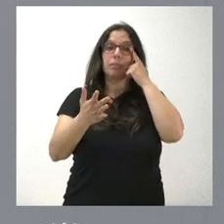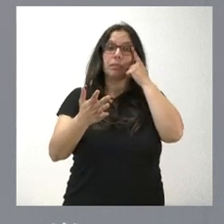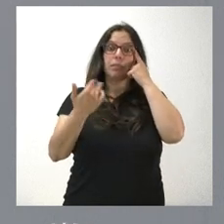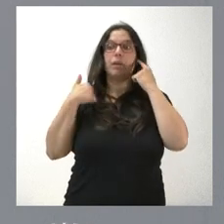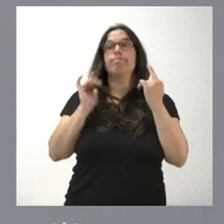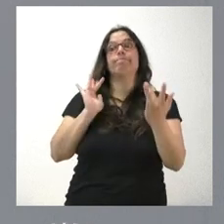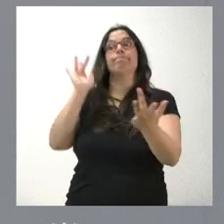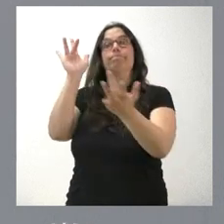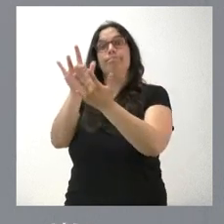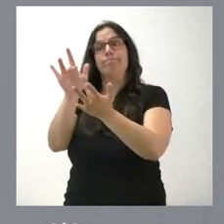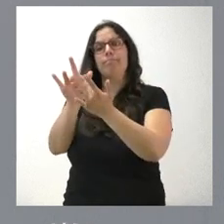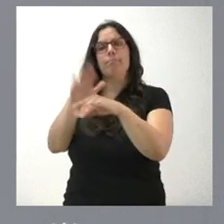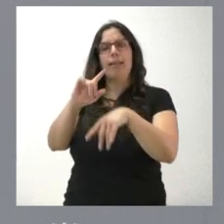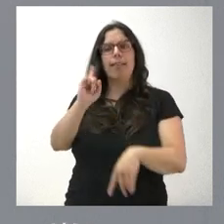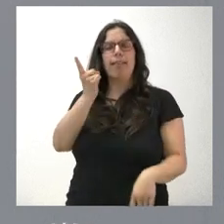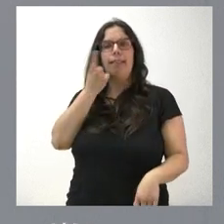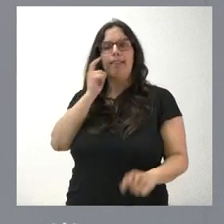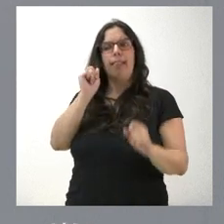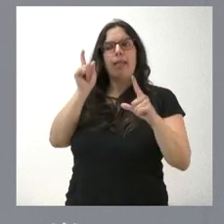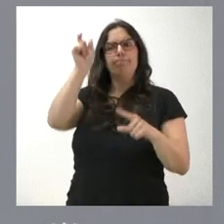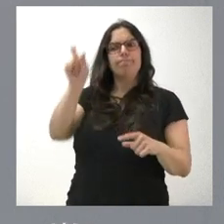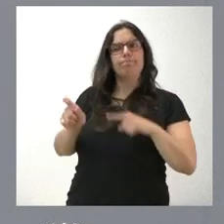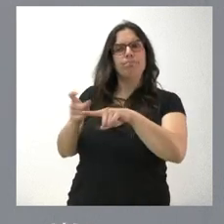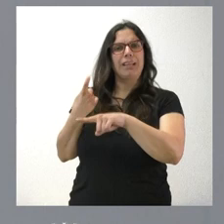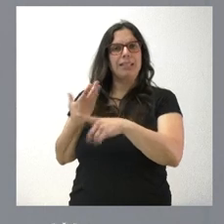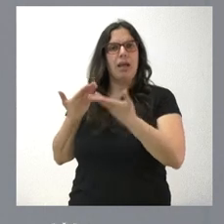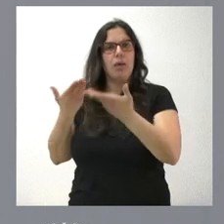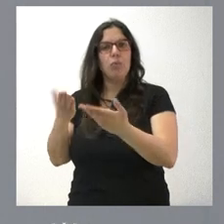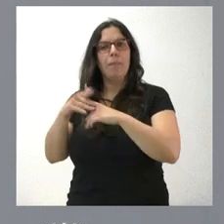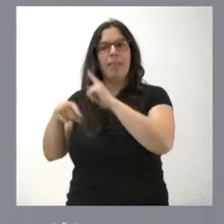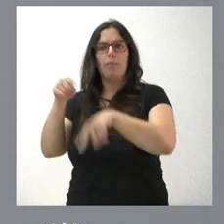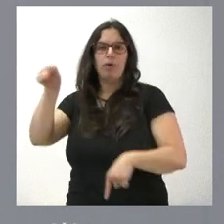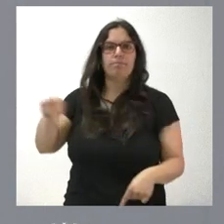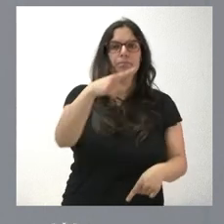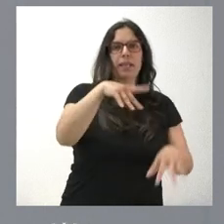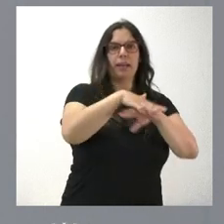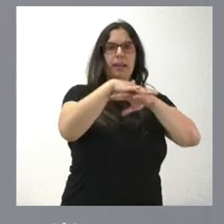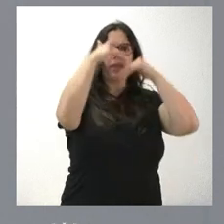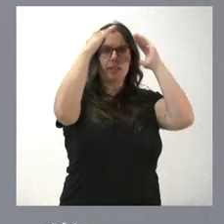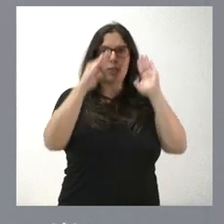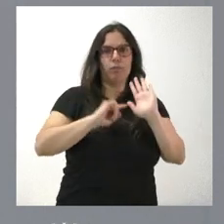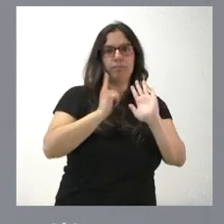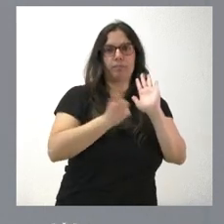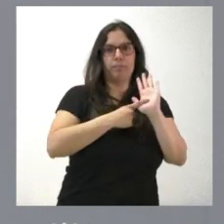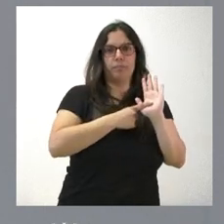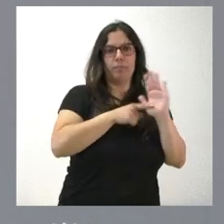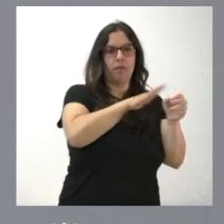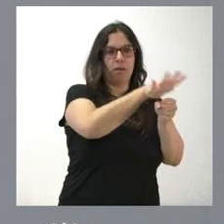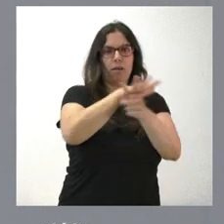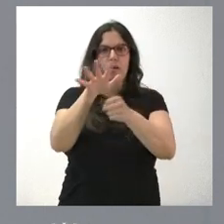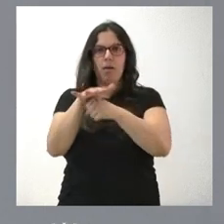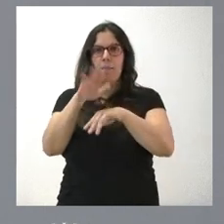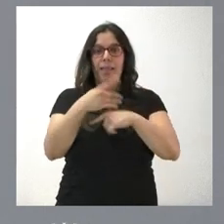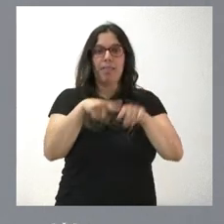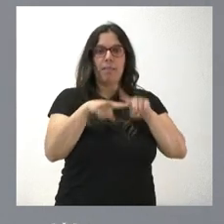entornos para la detección de los casos, para después derivarlos a la red de atención integral y hacer frente a las necesidades